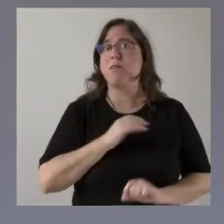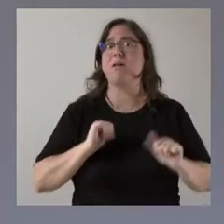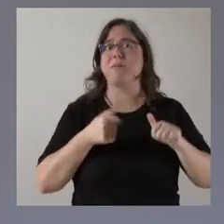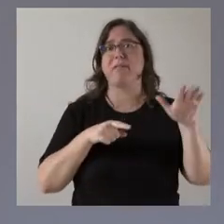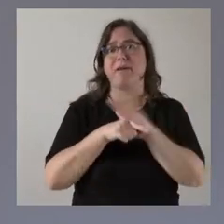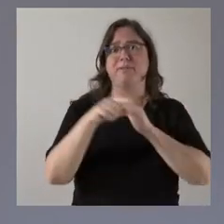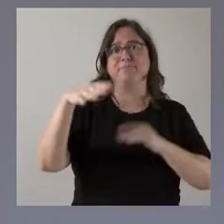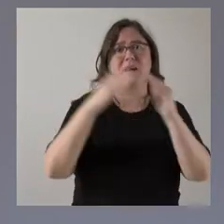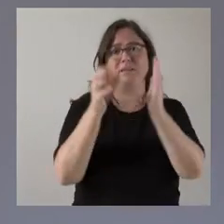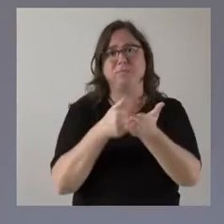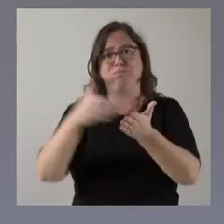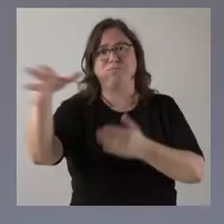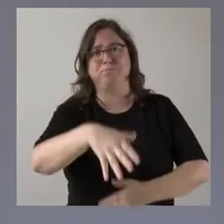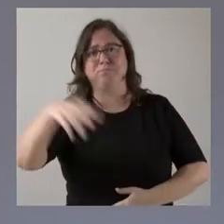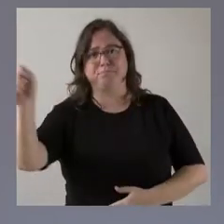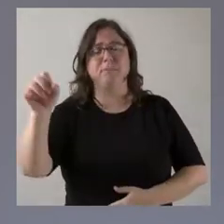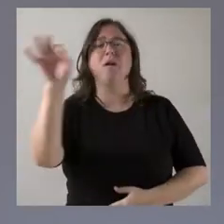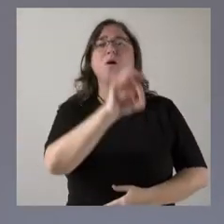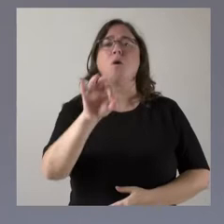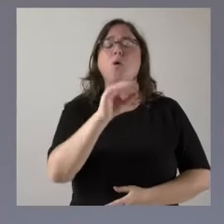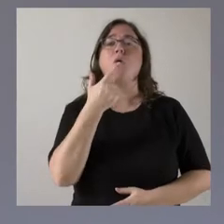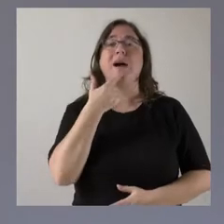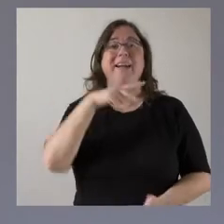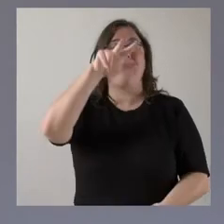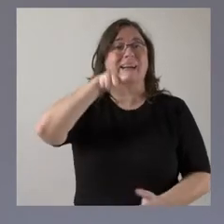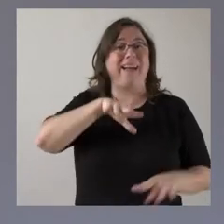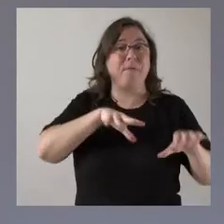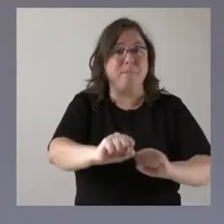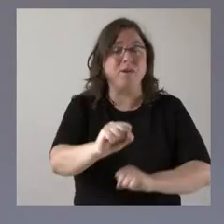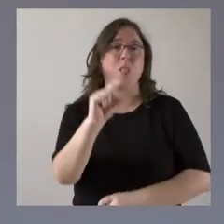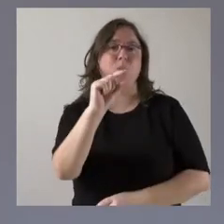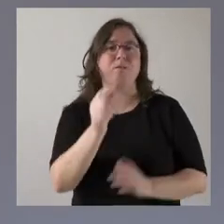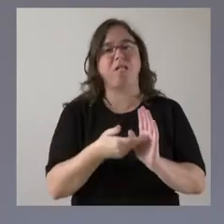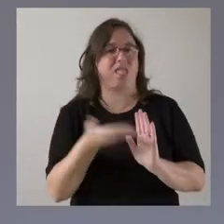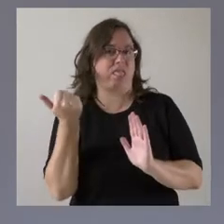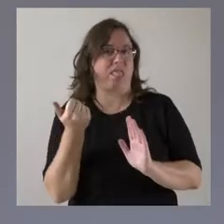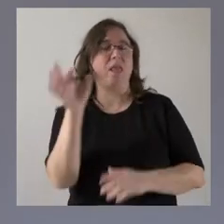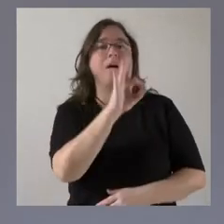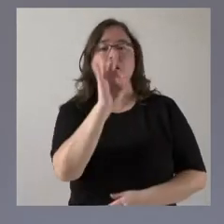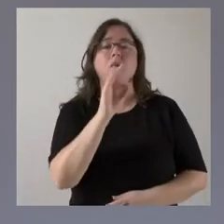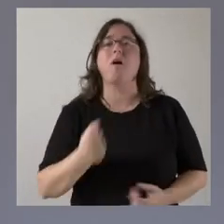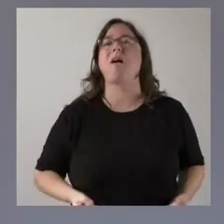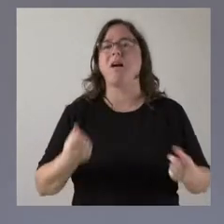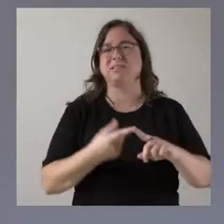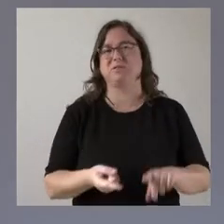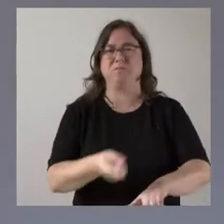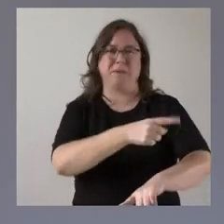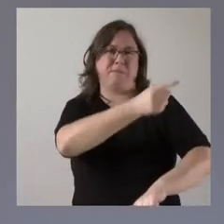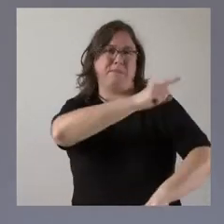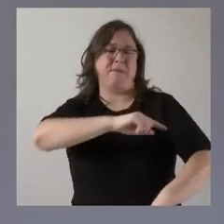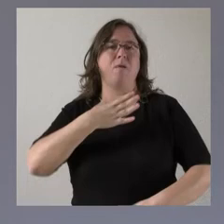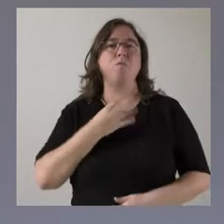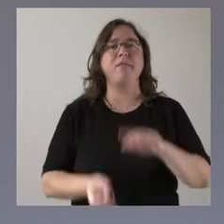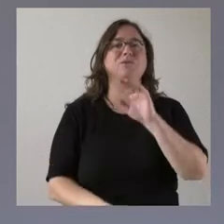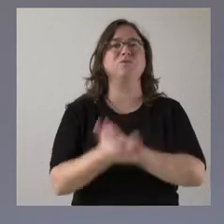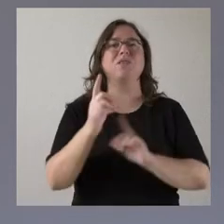ejecución hipotecaria levantamiento de los embargos de pequeña cuantía y gastos extraordinarios que le pudieran surgir a